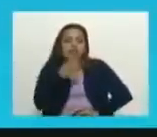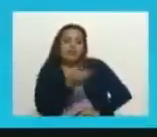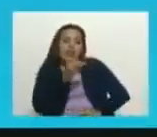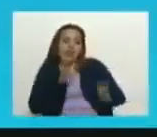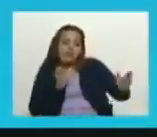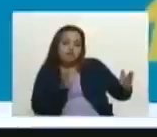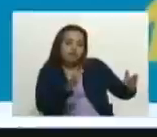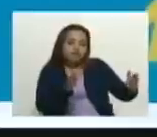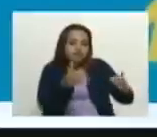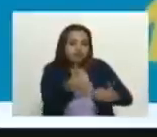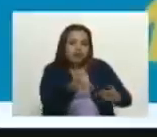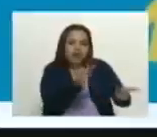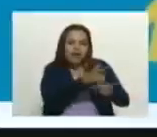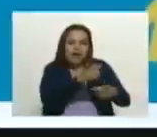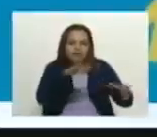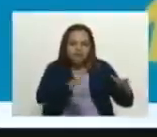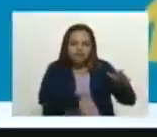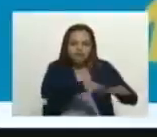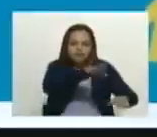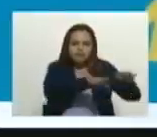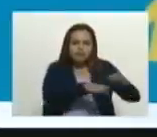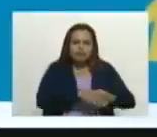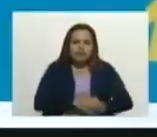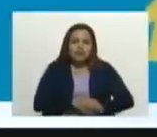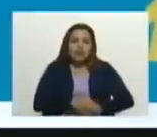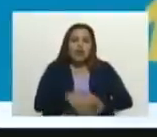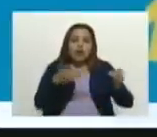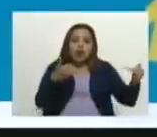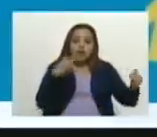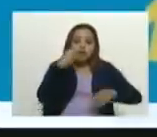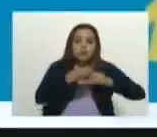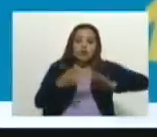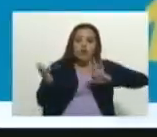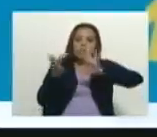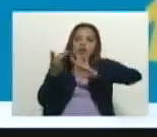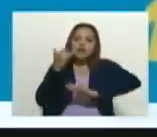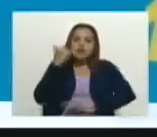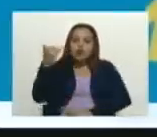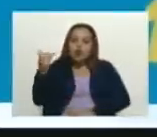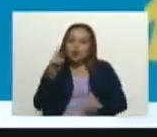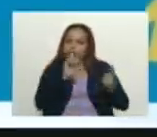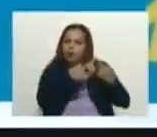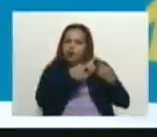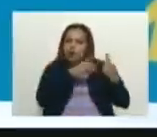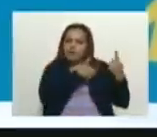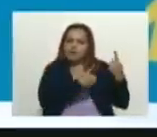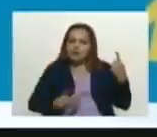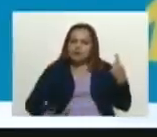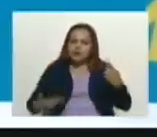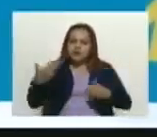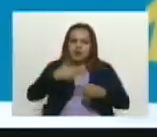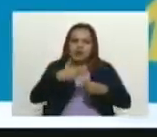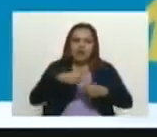vamos a llamar a dos personas, por favor. Vamos a llamar al presidente de PDVSA,